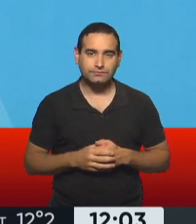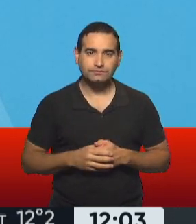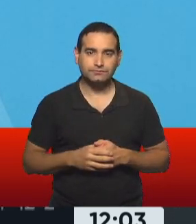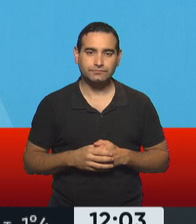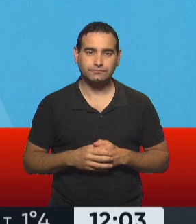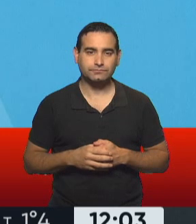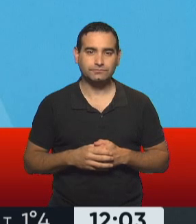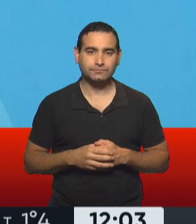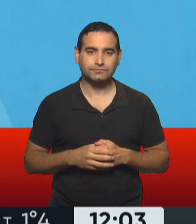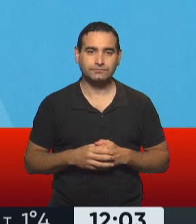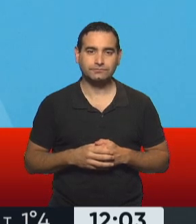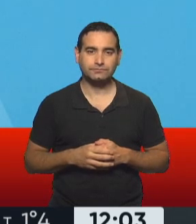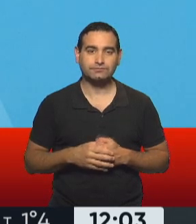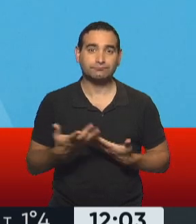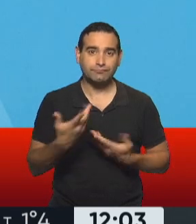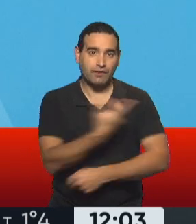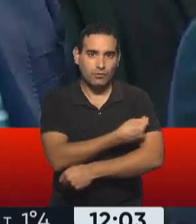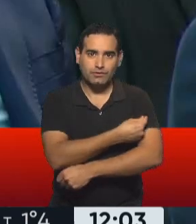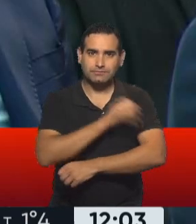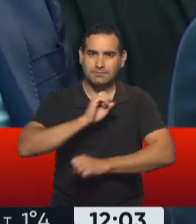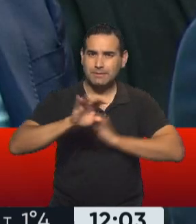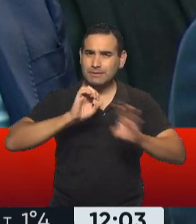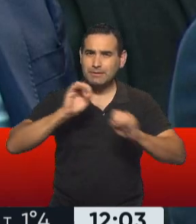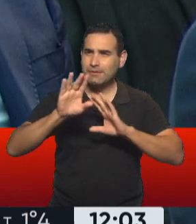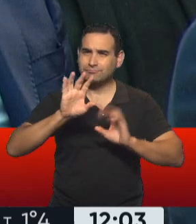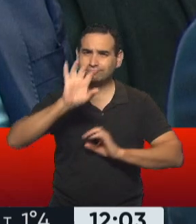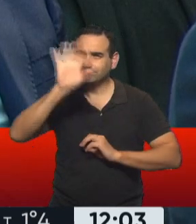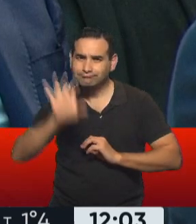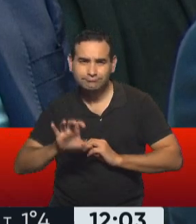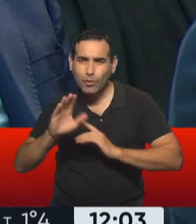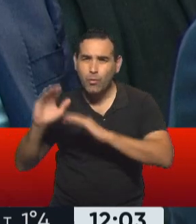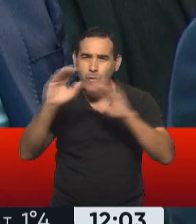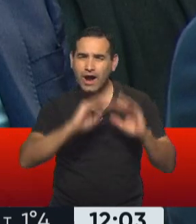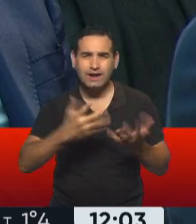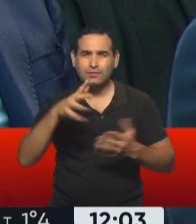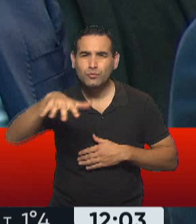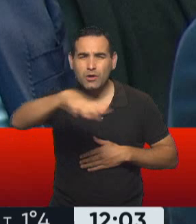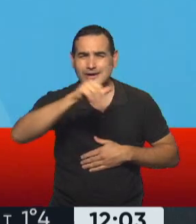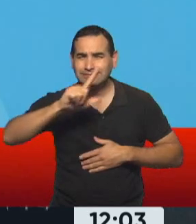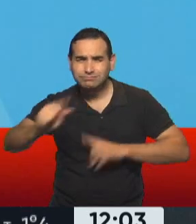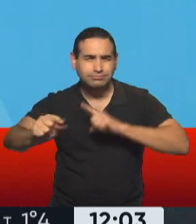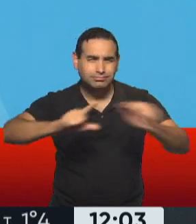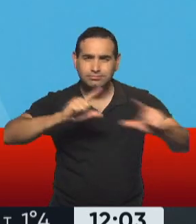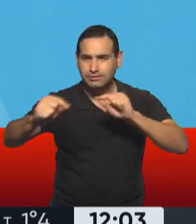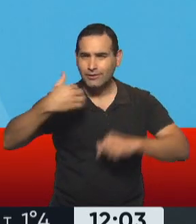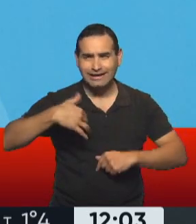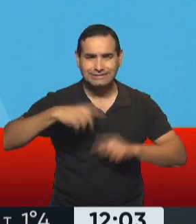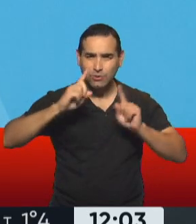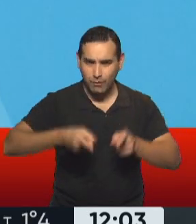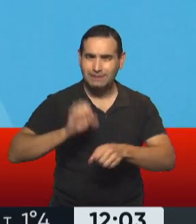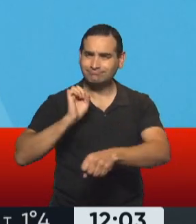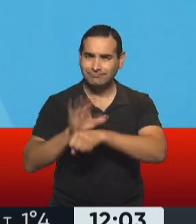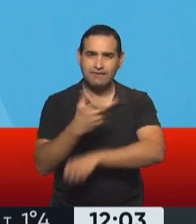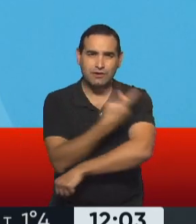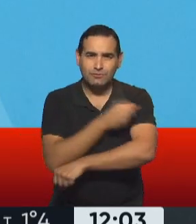esa distribución también se hace de modo equitativo y se llega a cada territorio y a cada rincón de la Argentina. La